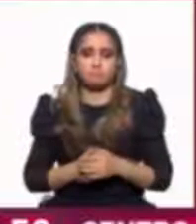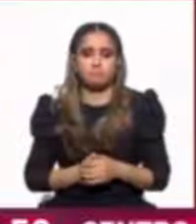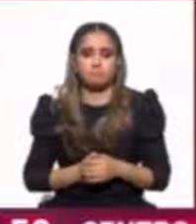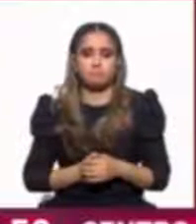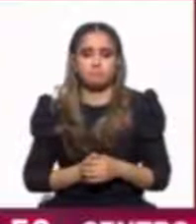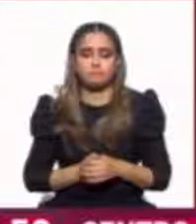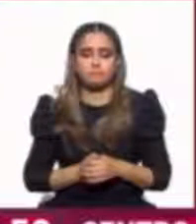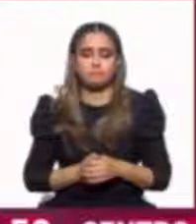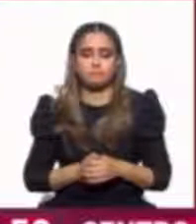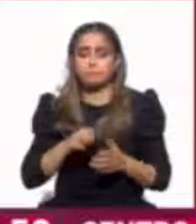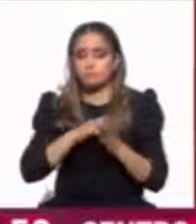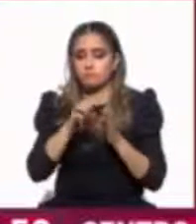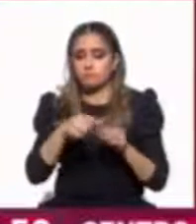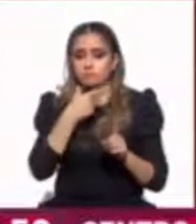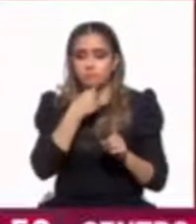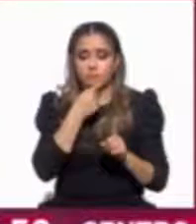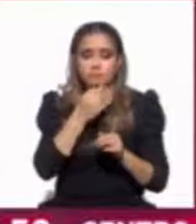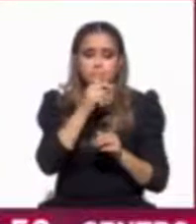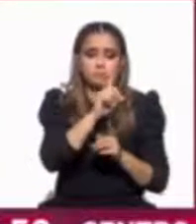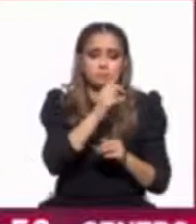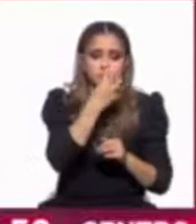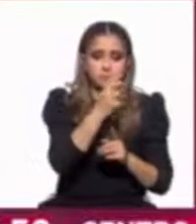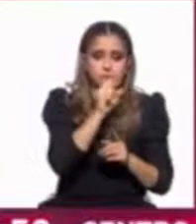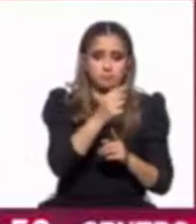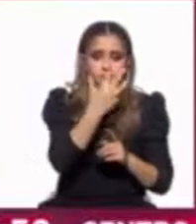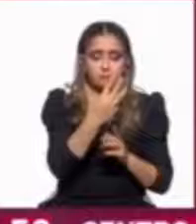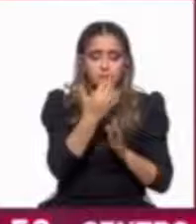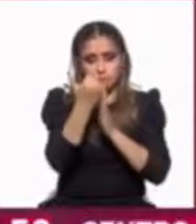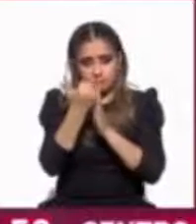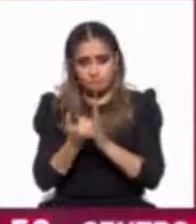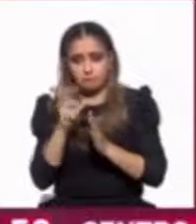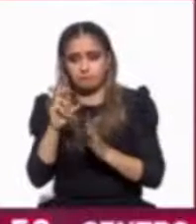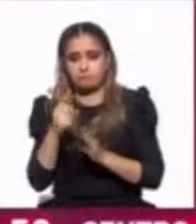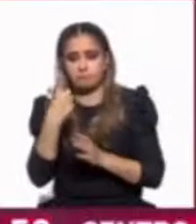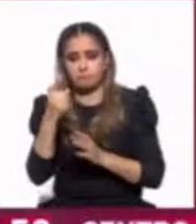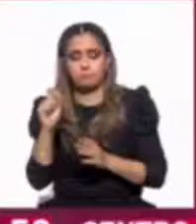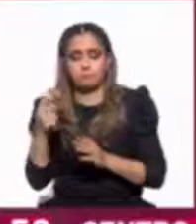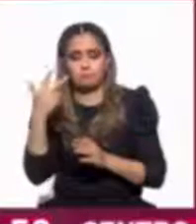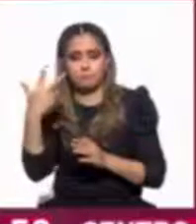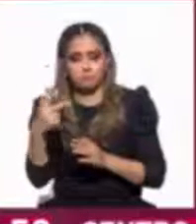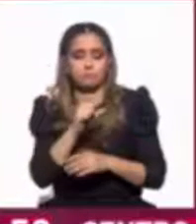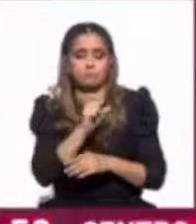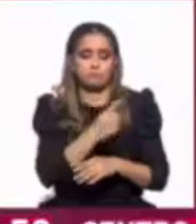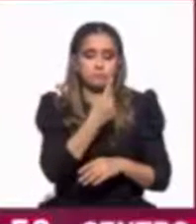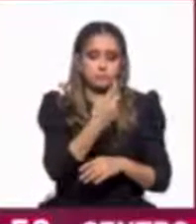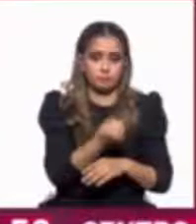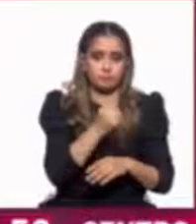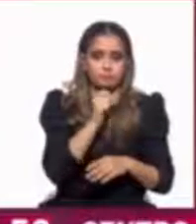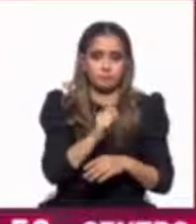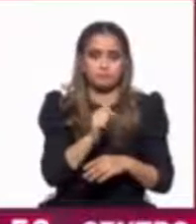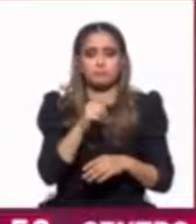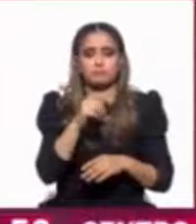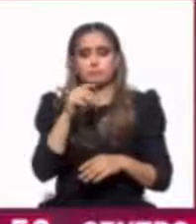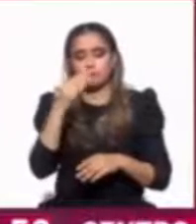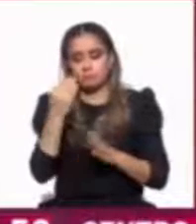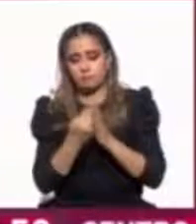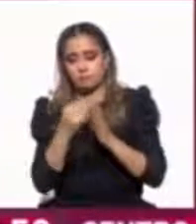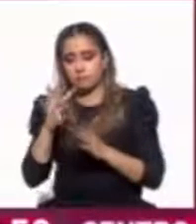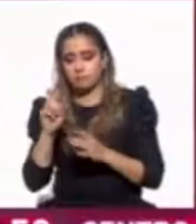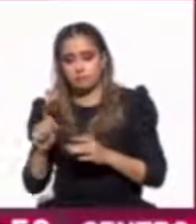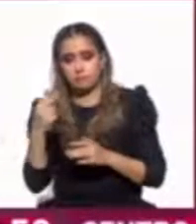en el caso de los hombres, baja de 33.5 a 31.8 y de 21.9 a